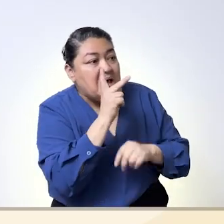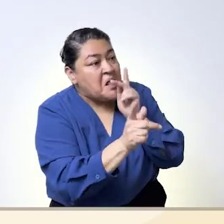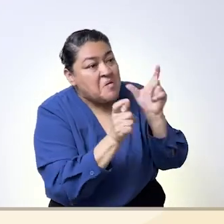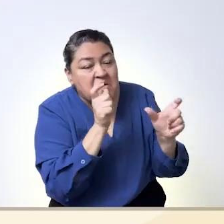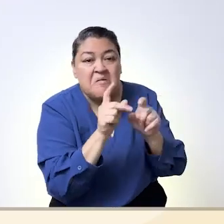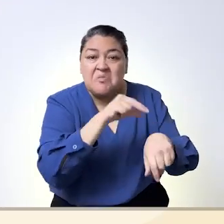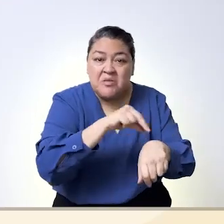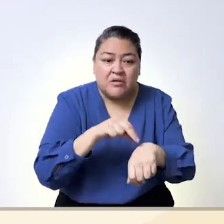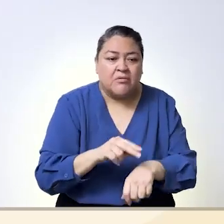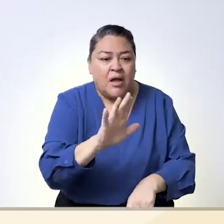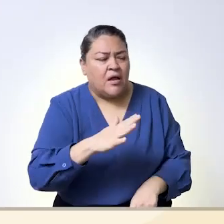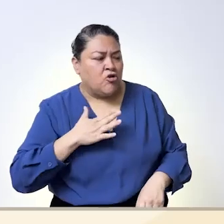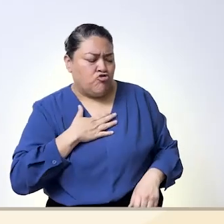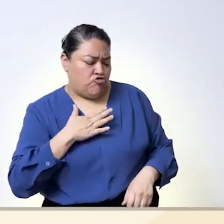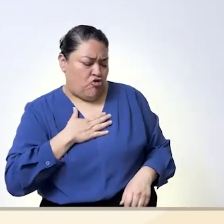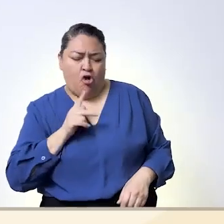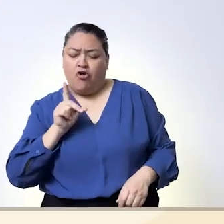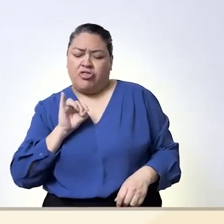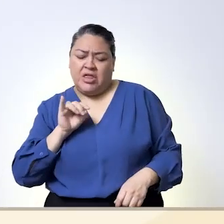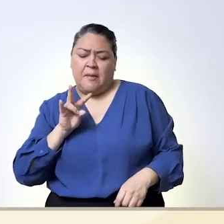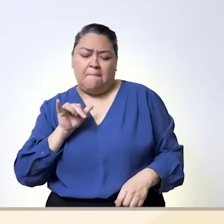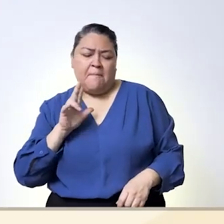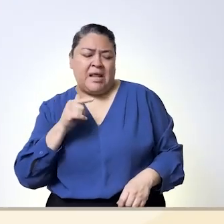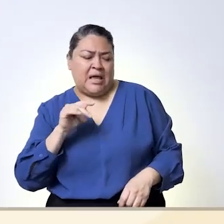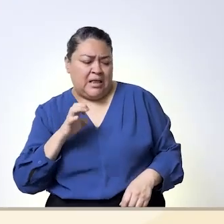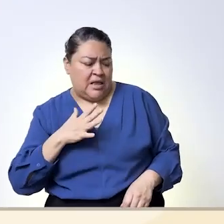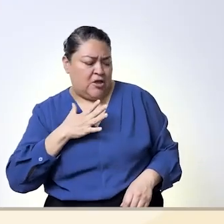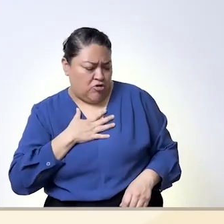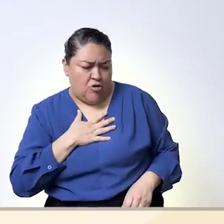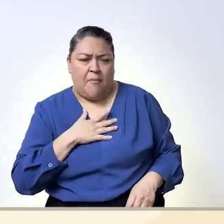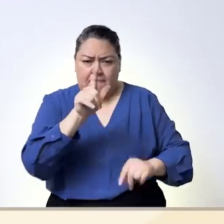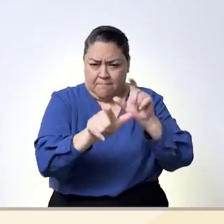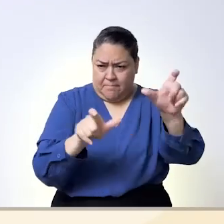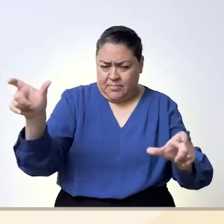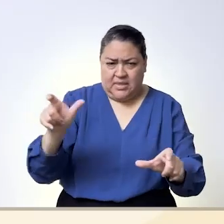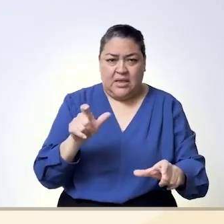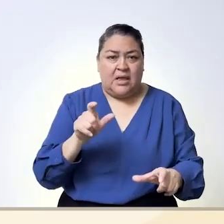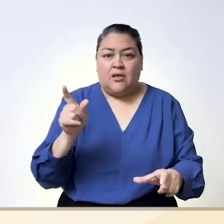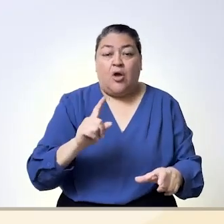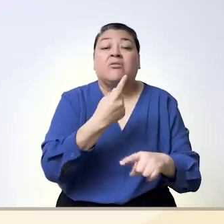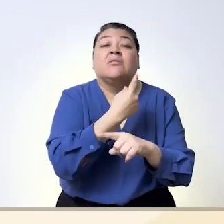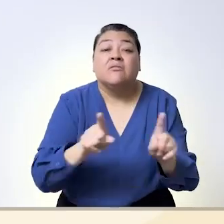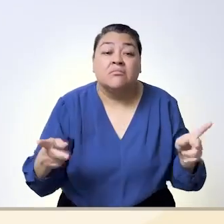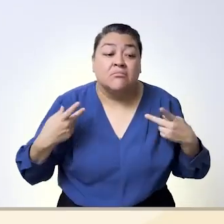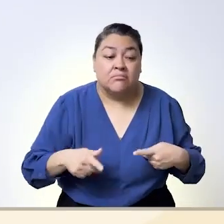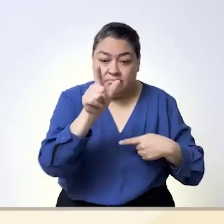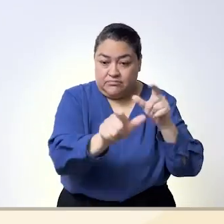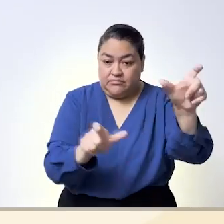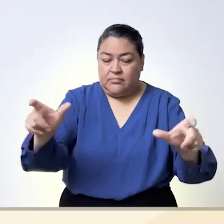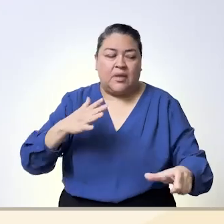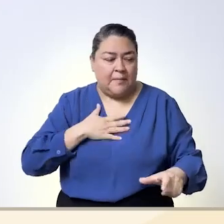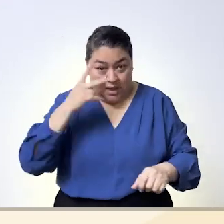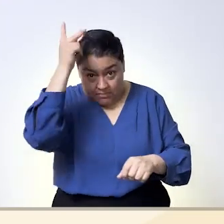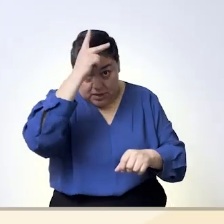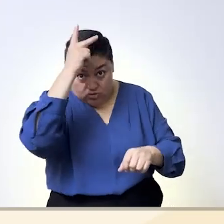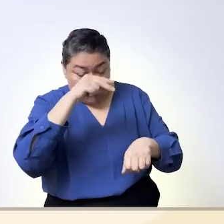Y también hay personas que dicen como, bueno, estoy en el círculo neurodivergente, ¿no? Que es nuestro espacio y que desde ahí hablamos de neurotipos, no de trastornos, pero que al